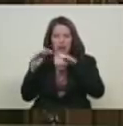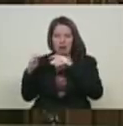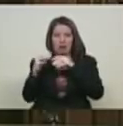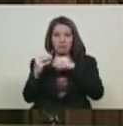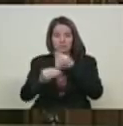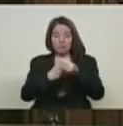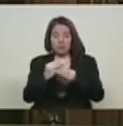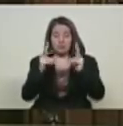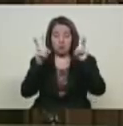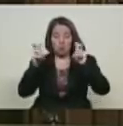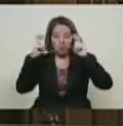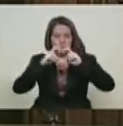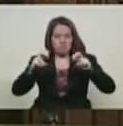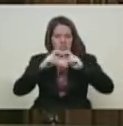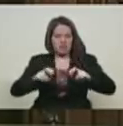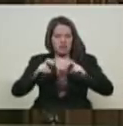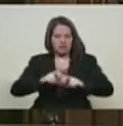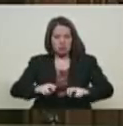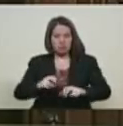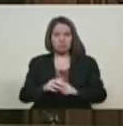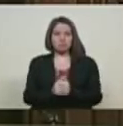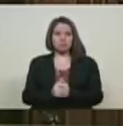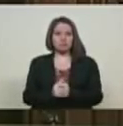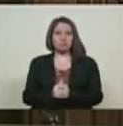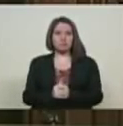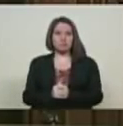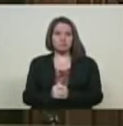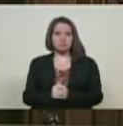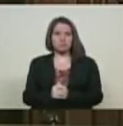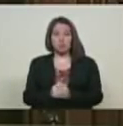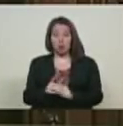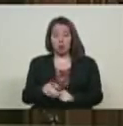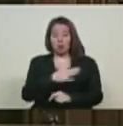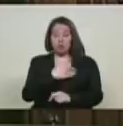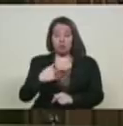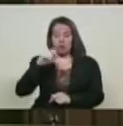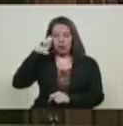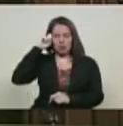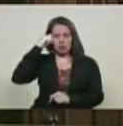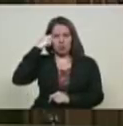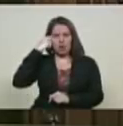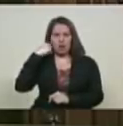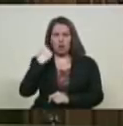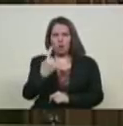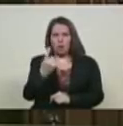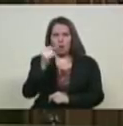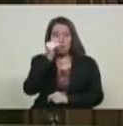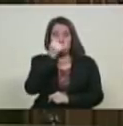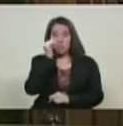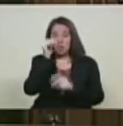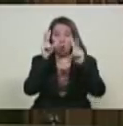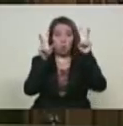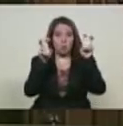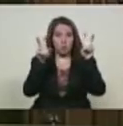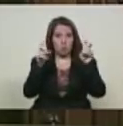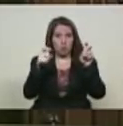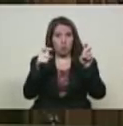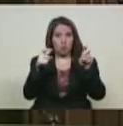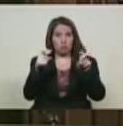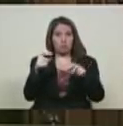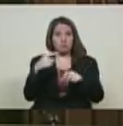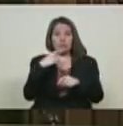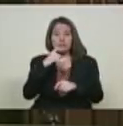Yo quisiera recordar algunos de los videos y revelar un nuevo video que además compromete